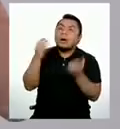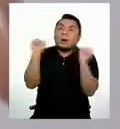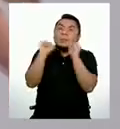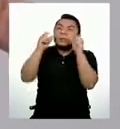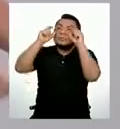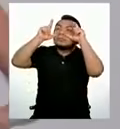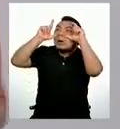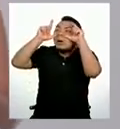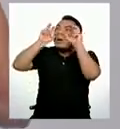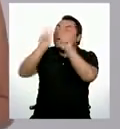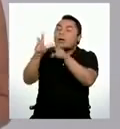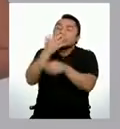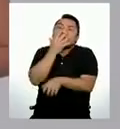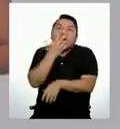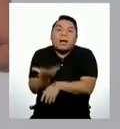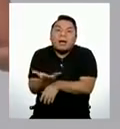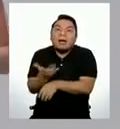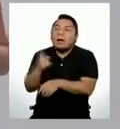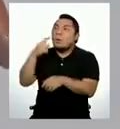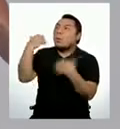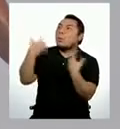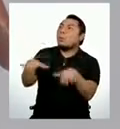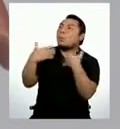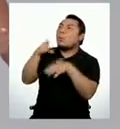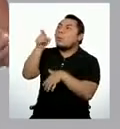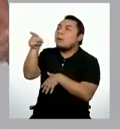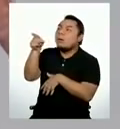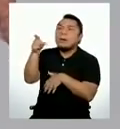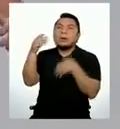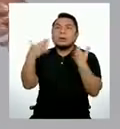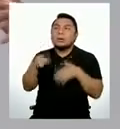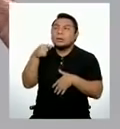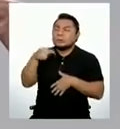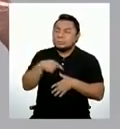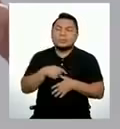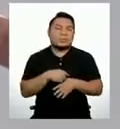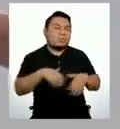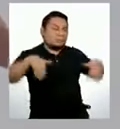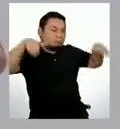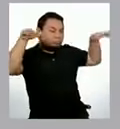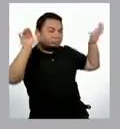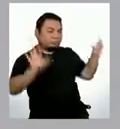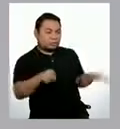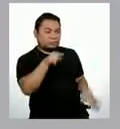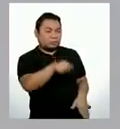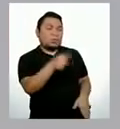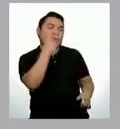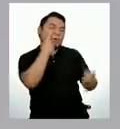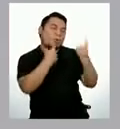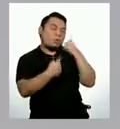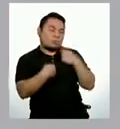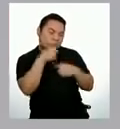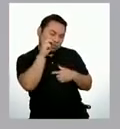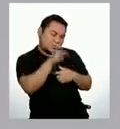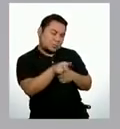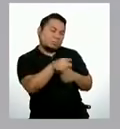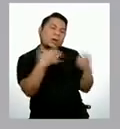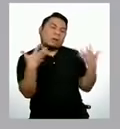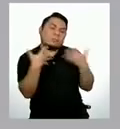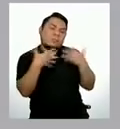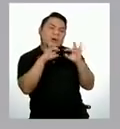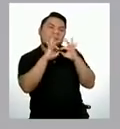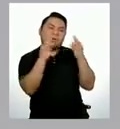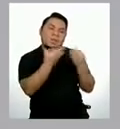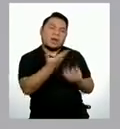bien abiertos de asombro. He oído tu lamento y el temor que tienes por tu familia. No